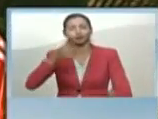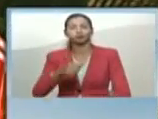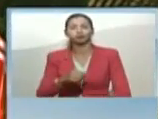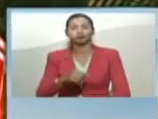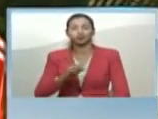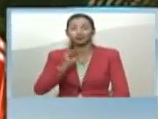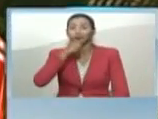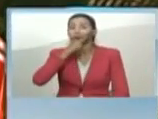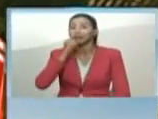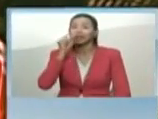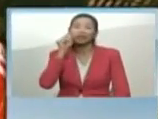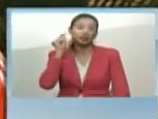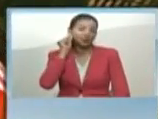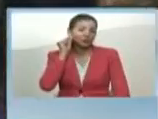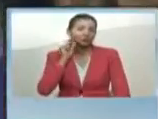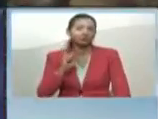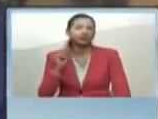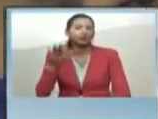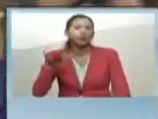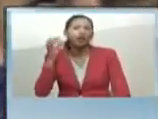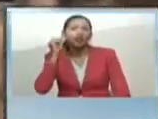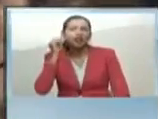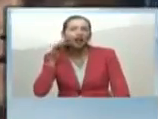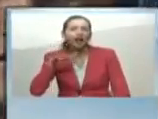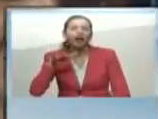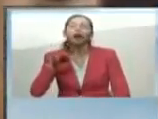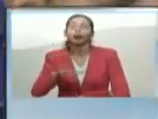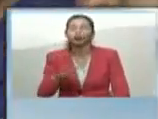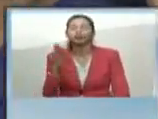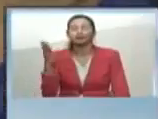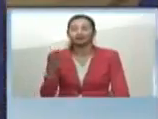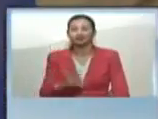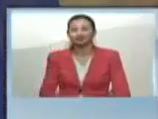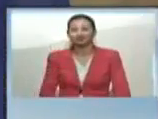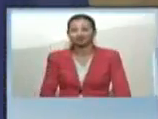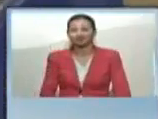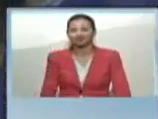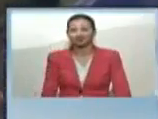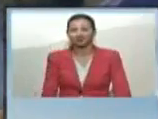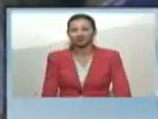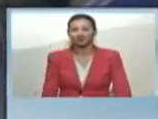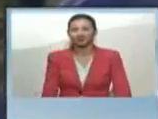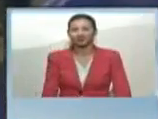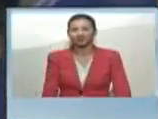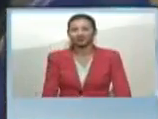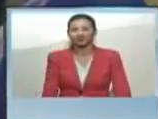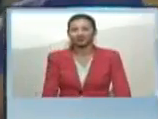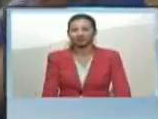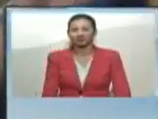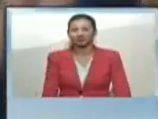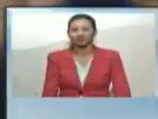Marielena, ¿dónde está Marielena? Ah, Marielena está por allá, vale. Mira, bueno,